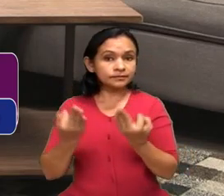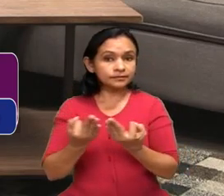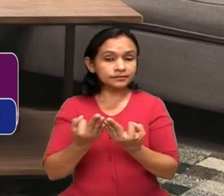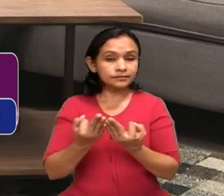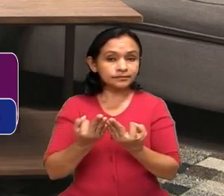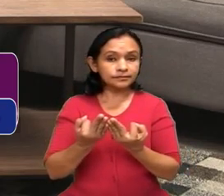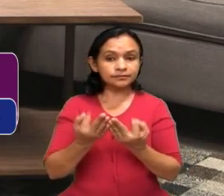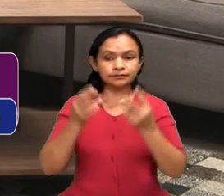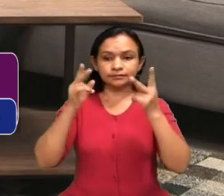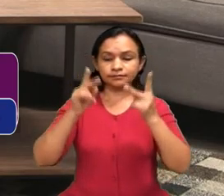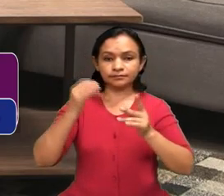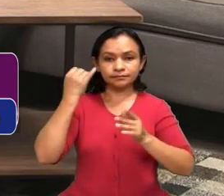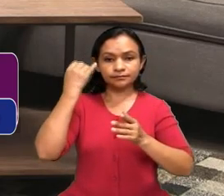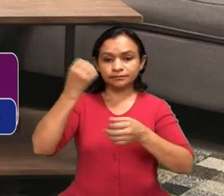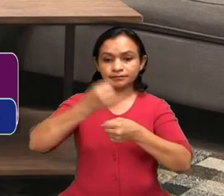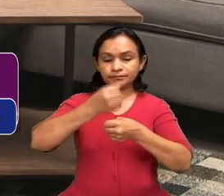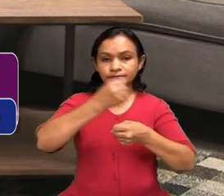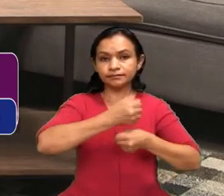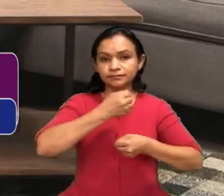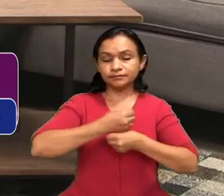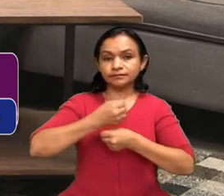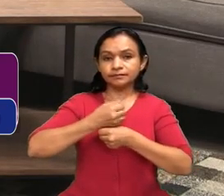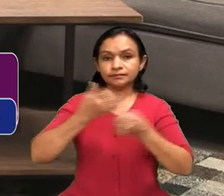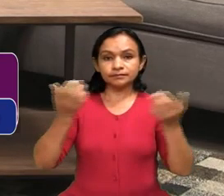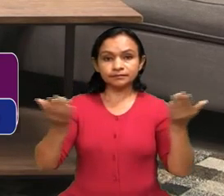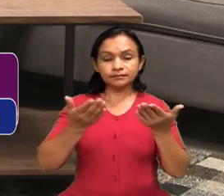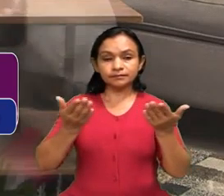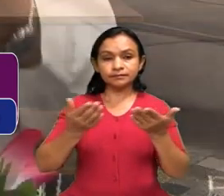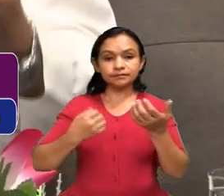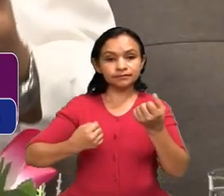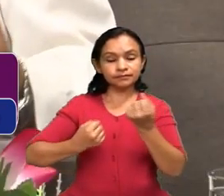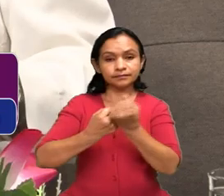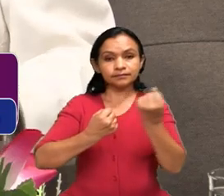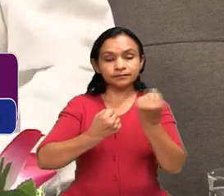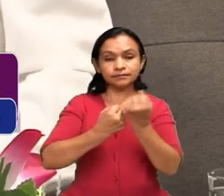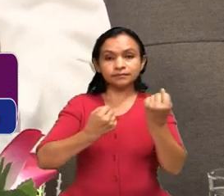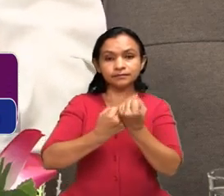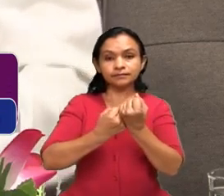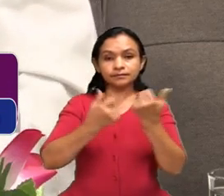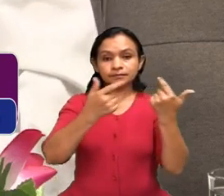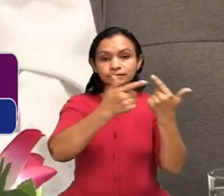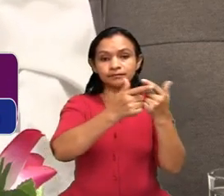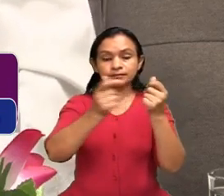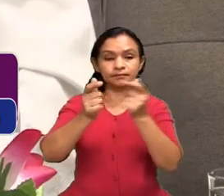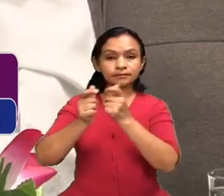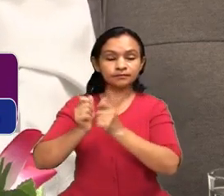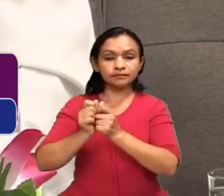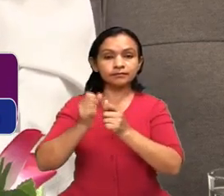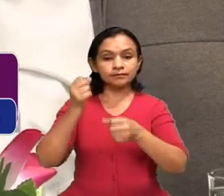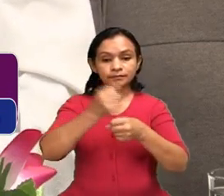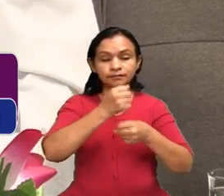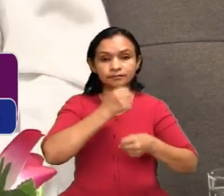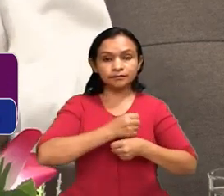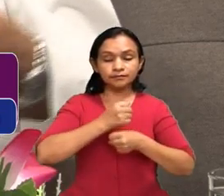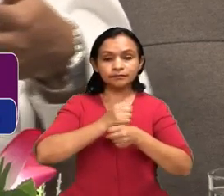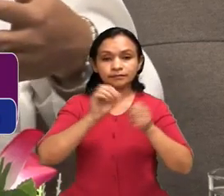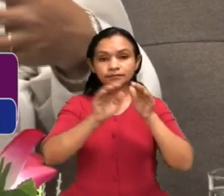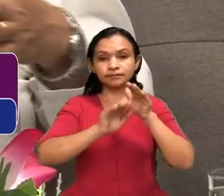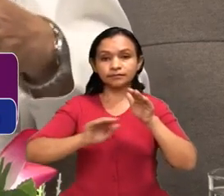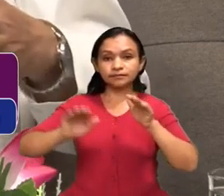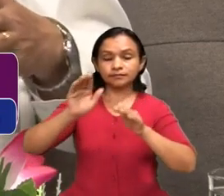a los emprendedores, los trabajos de emprendedurismo, el apoyo a los pequeños y medianos productores, el crecimiento